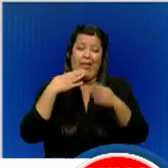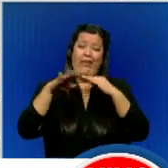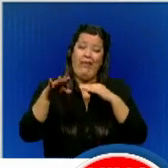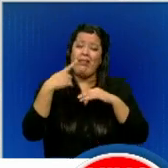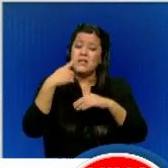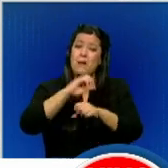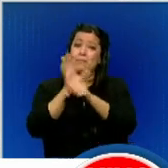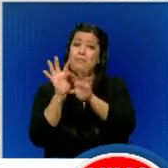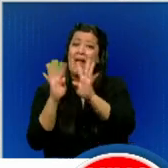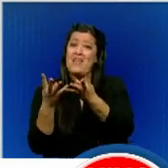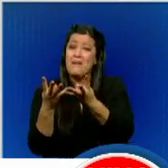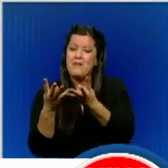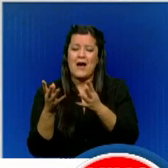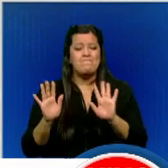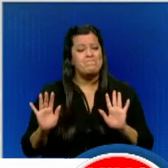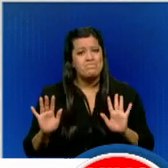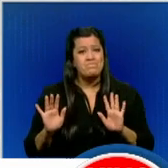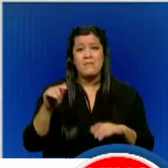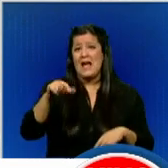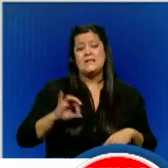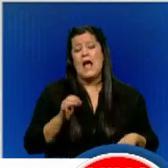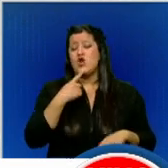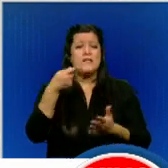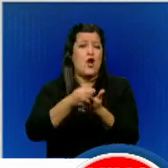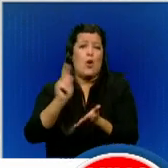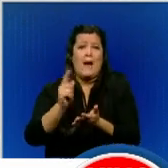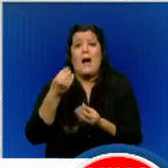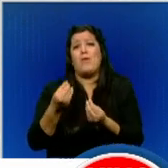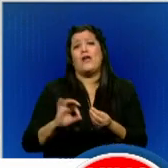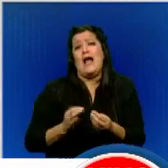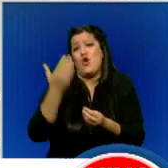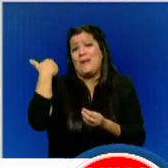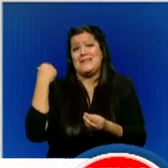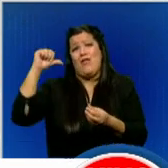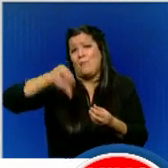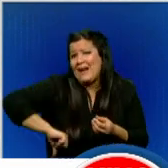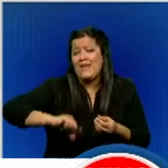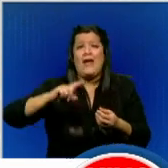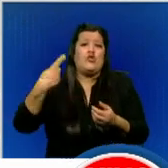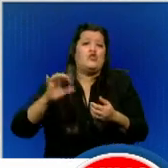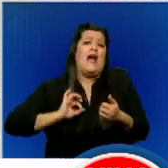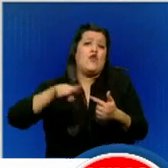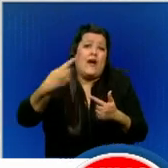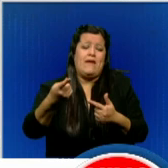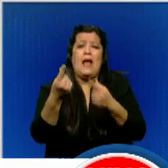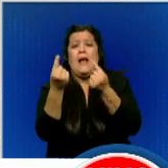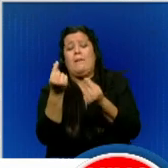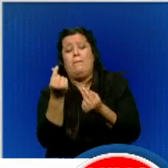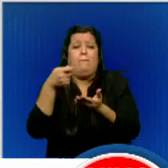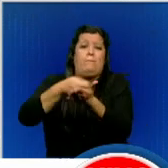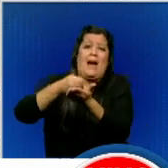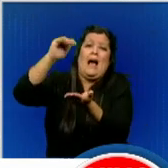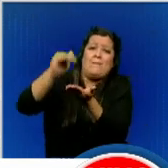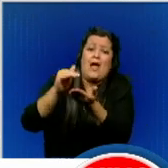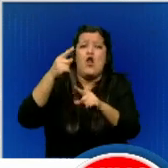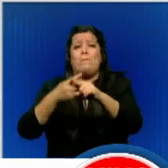pues entonces o que este año nos van a pagar porque perdido el año pasado o el año que viene van a pagar menos por algún ajuste positivo